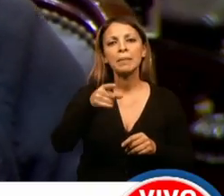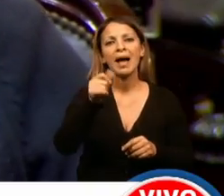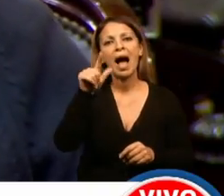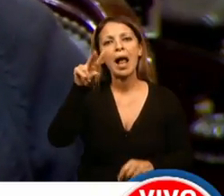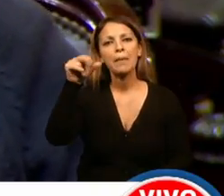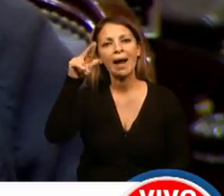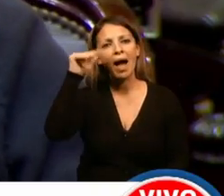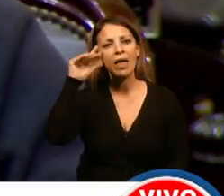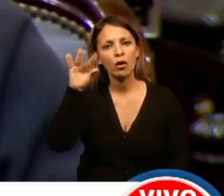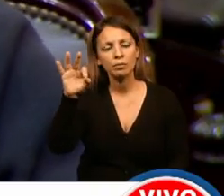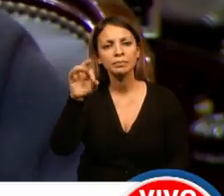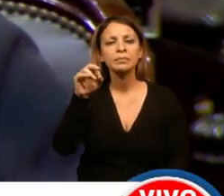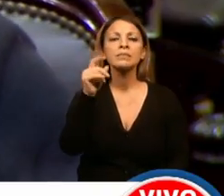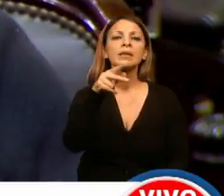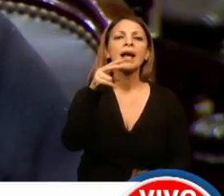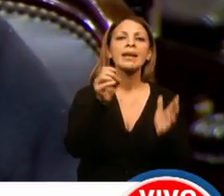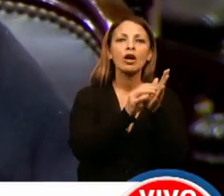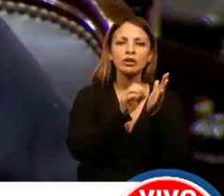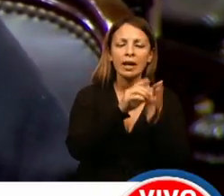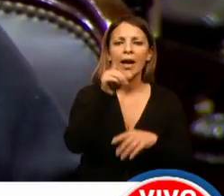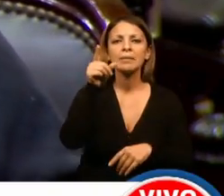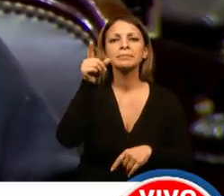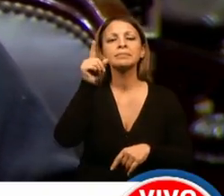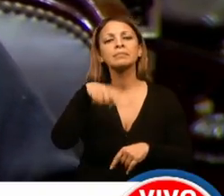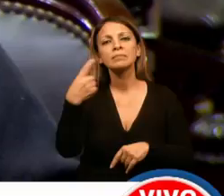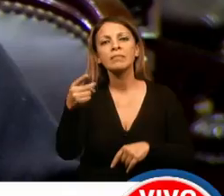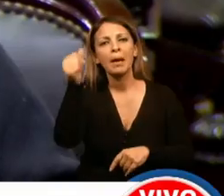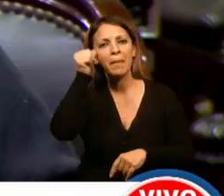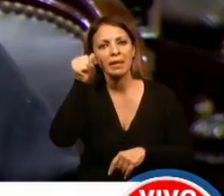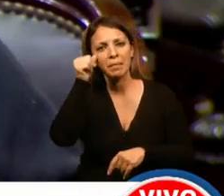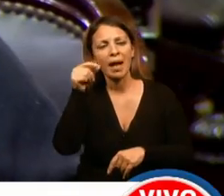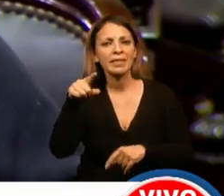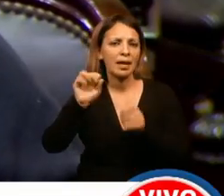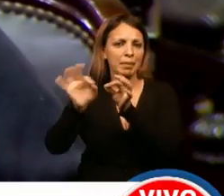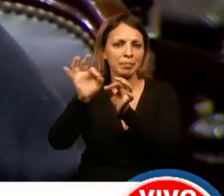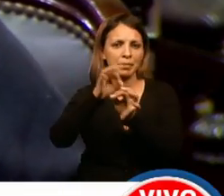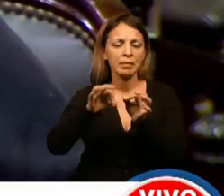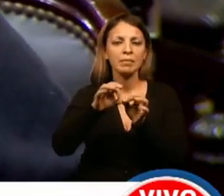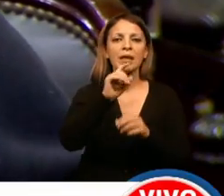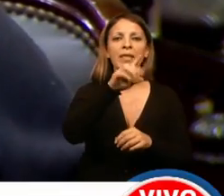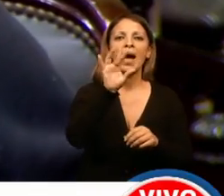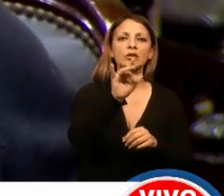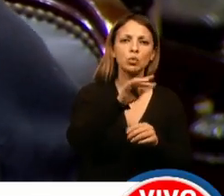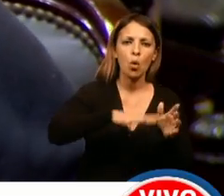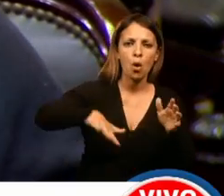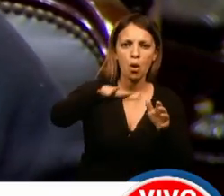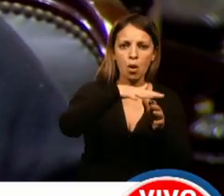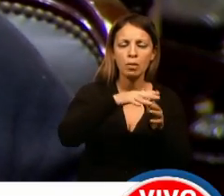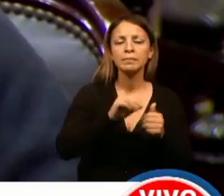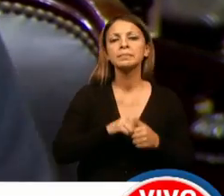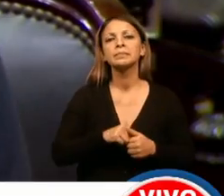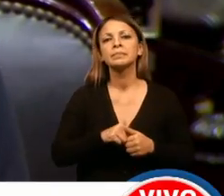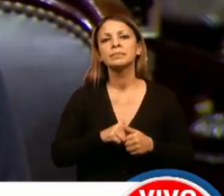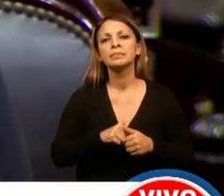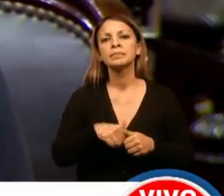secreta regional de necochea sé que este regional de mar de plata y aledaño secreta regional de azul paso